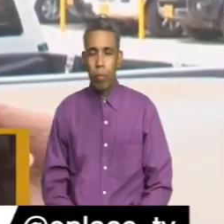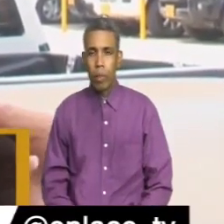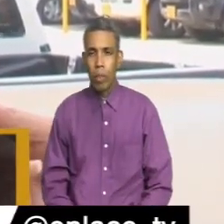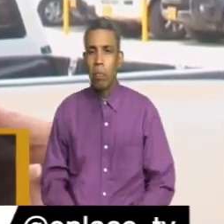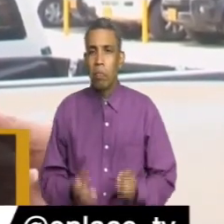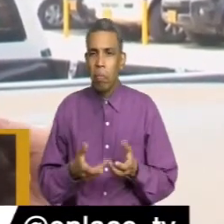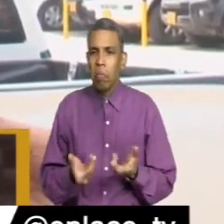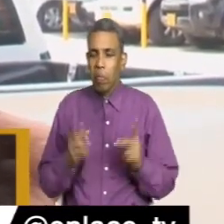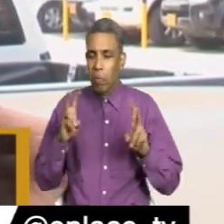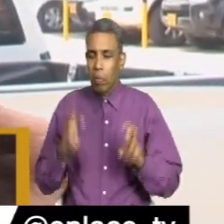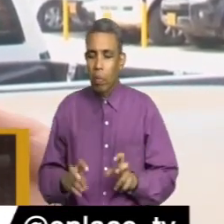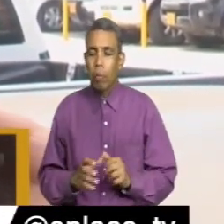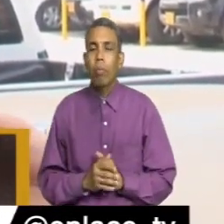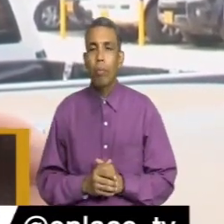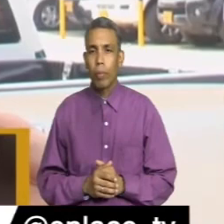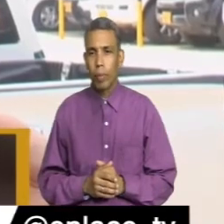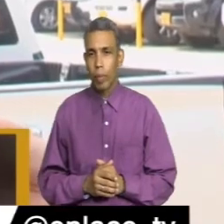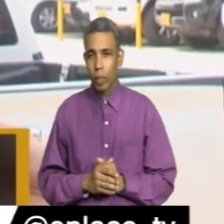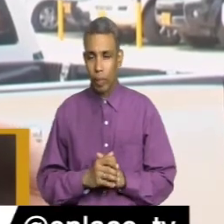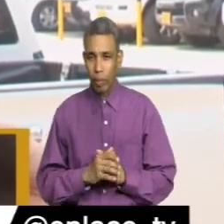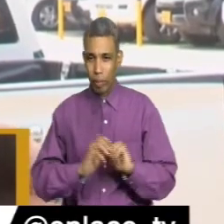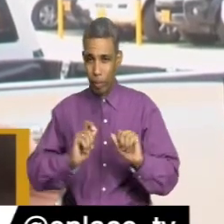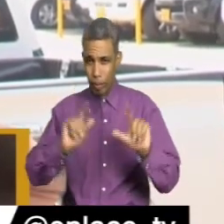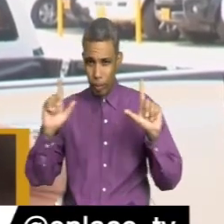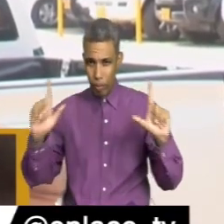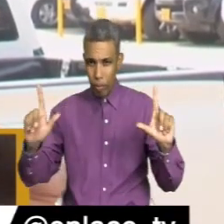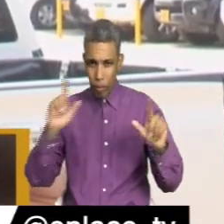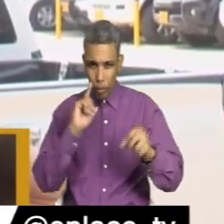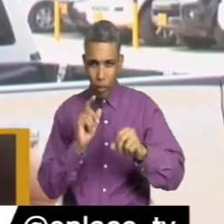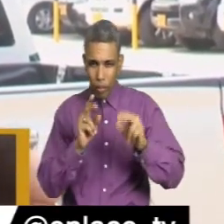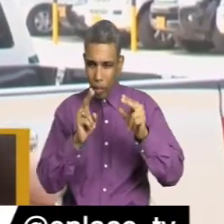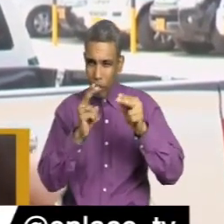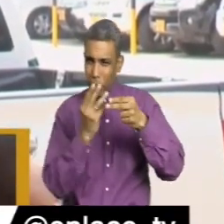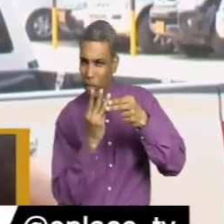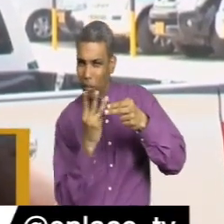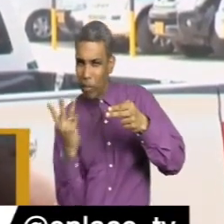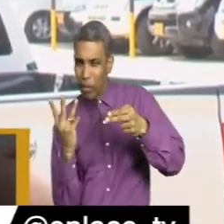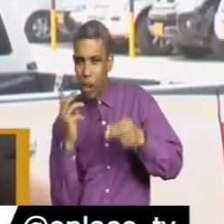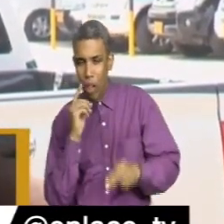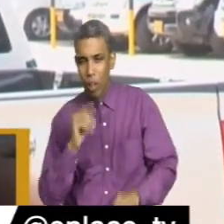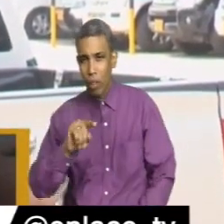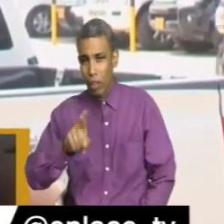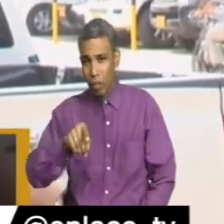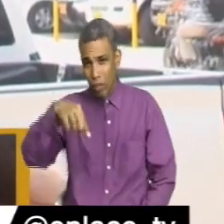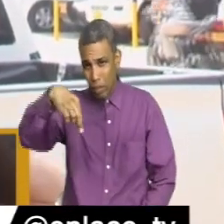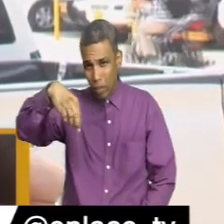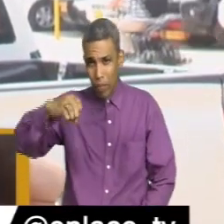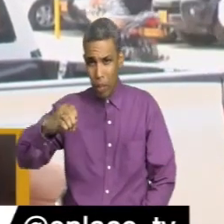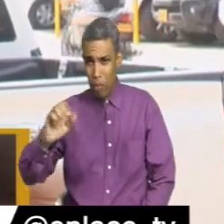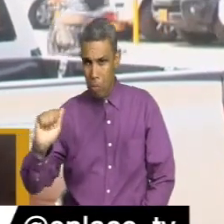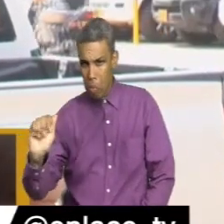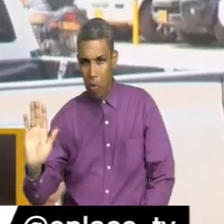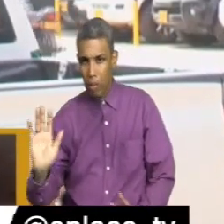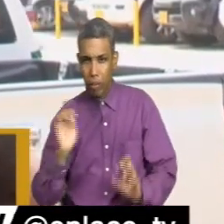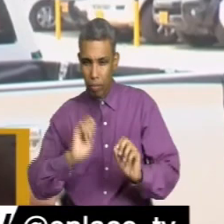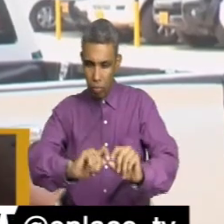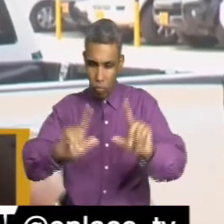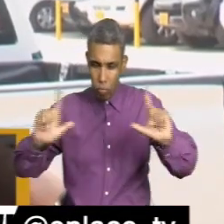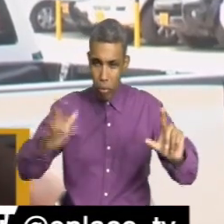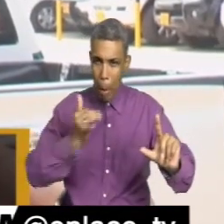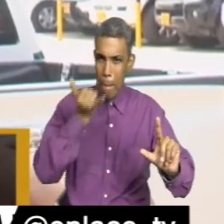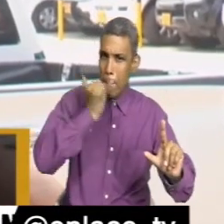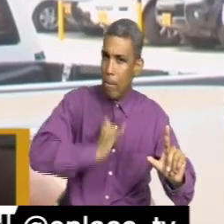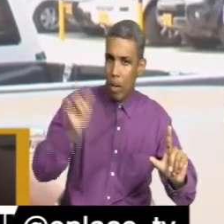los SPOA y verificar por qué delito está siendo requerido. Ya nuestros investigadores, personal